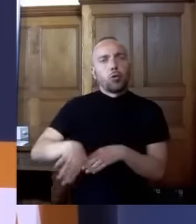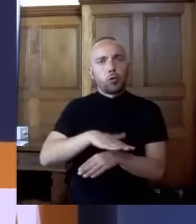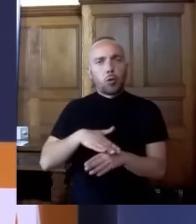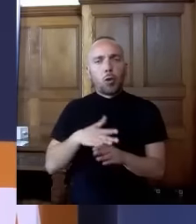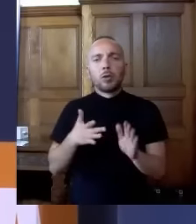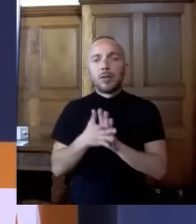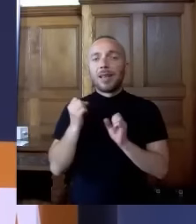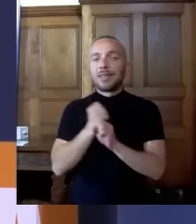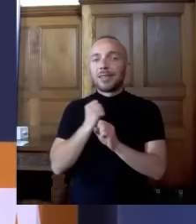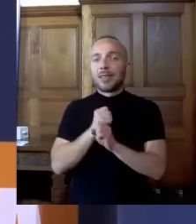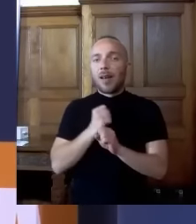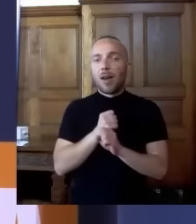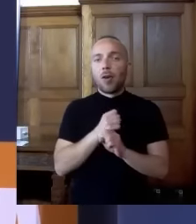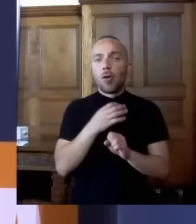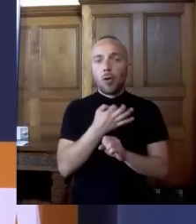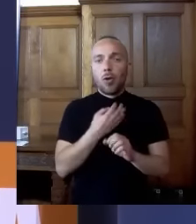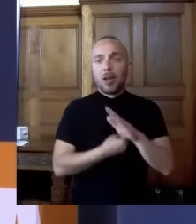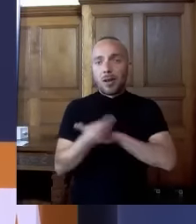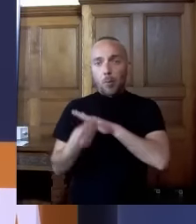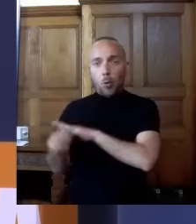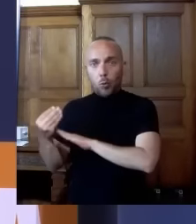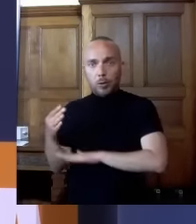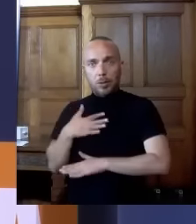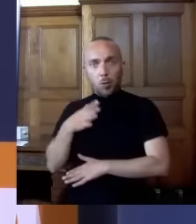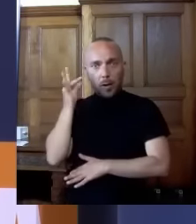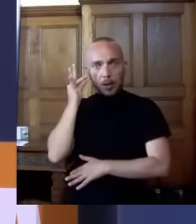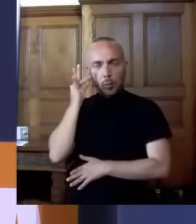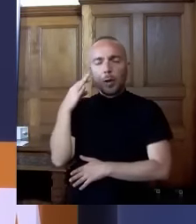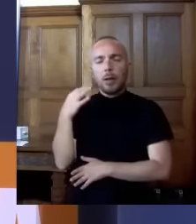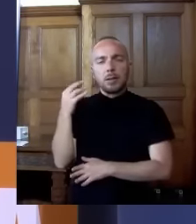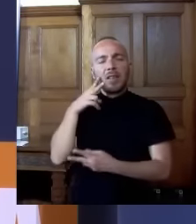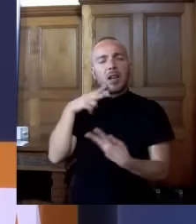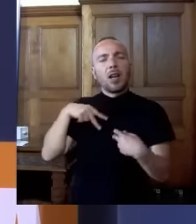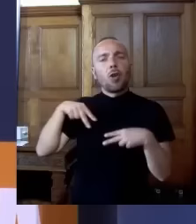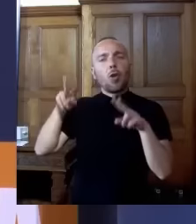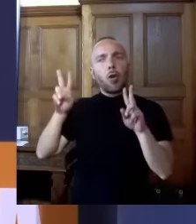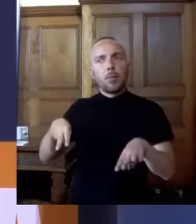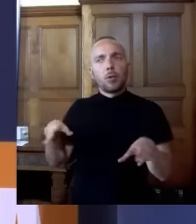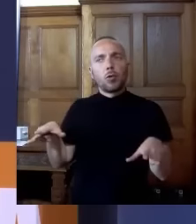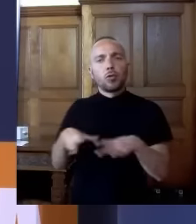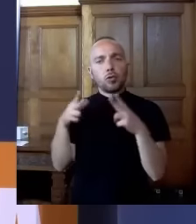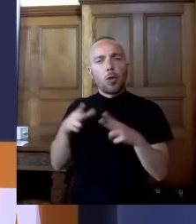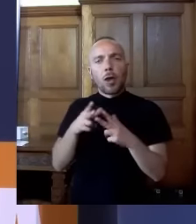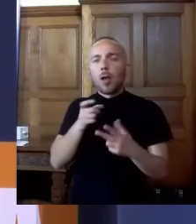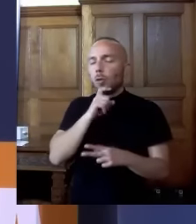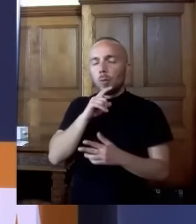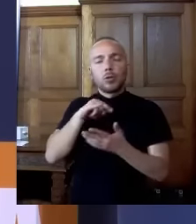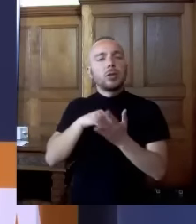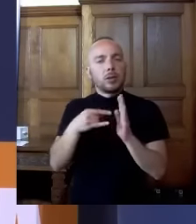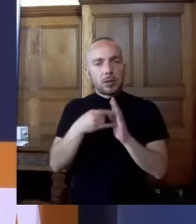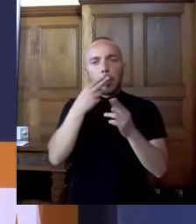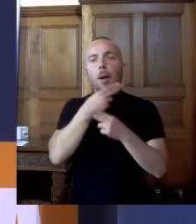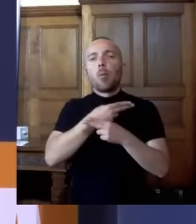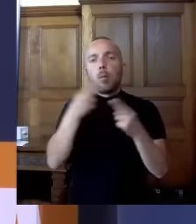reproductivo que desempeñamos las mujeres sea reconocido socialmente a través de un sistema Público de